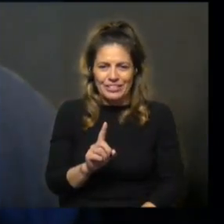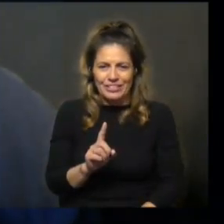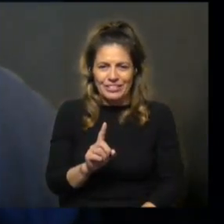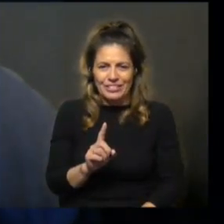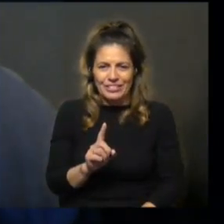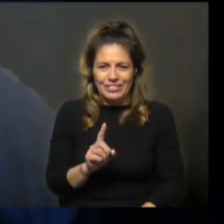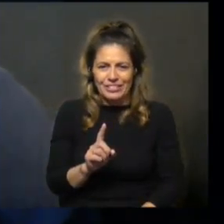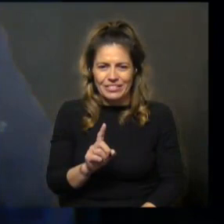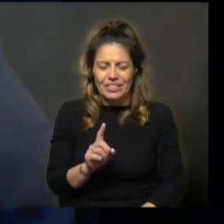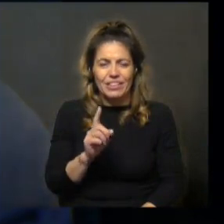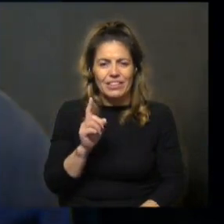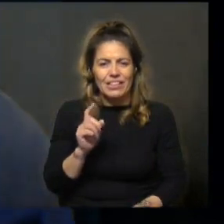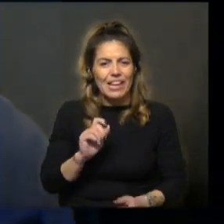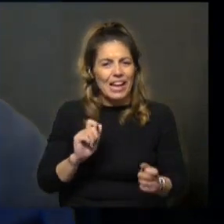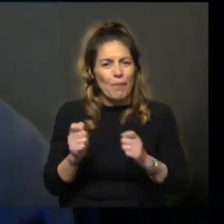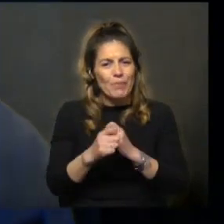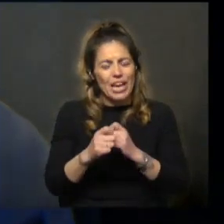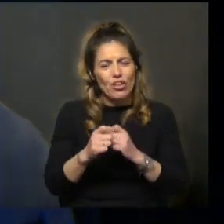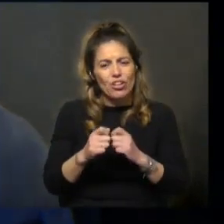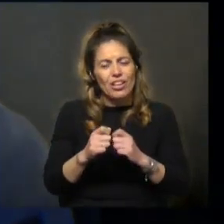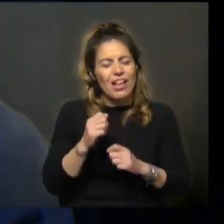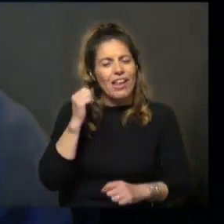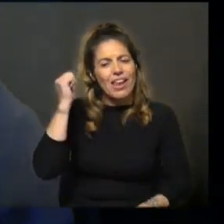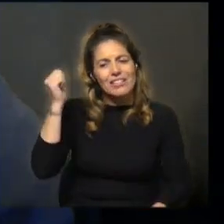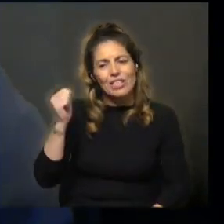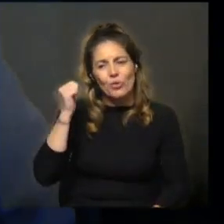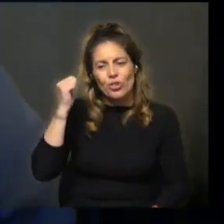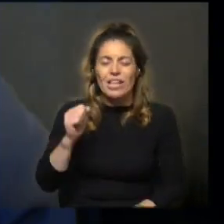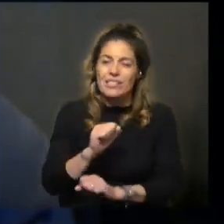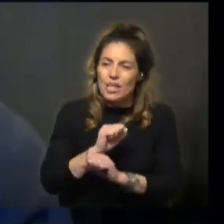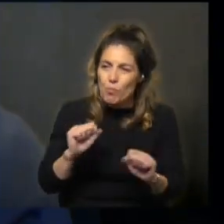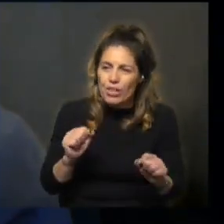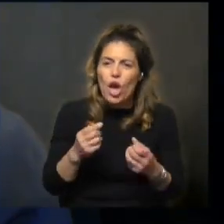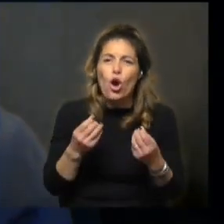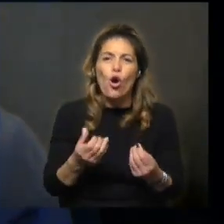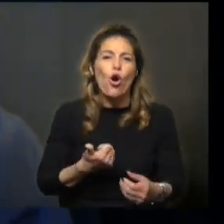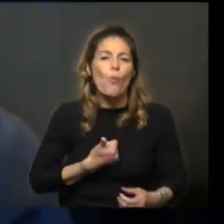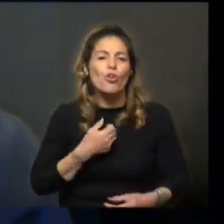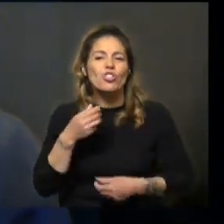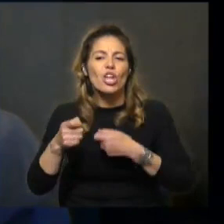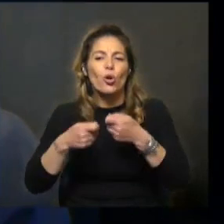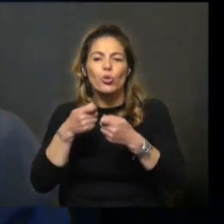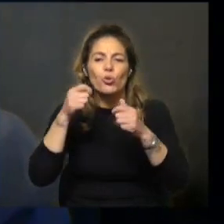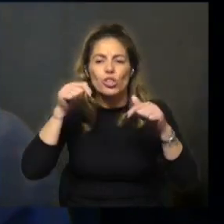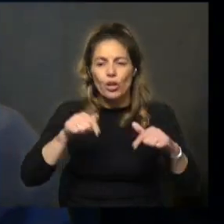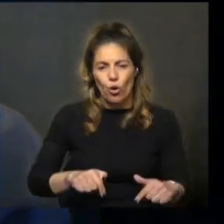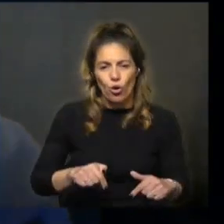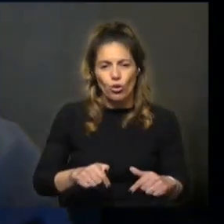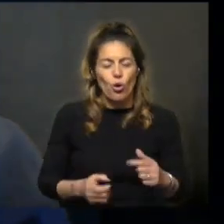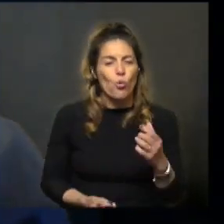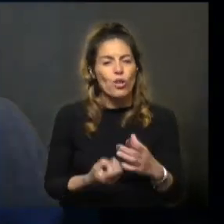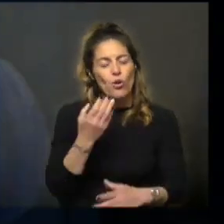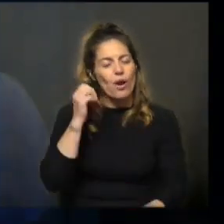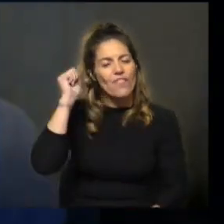este cambiaron las ilusiones digo se puede Cómo se construye hoy una nueva